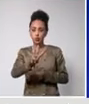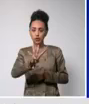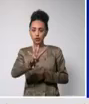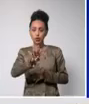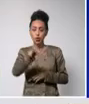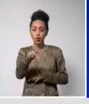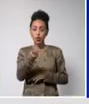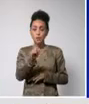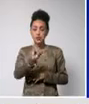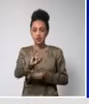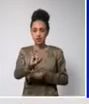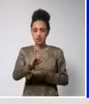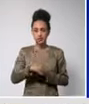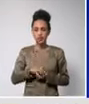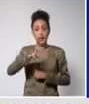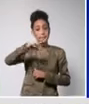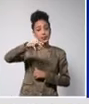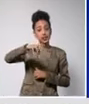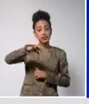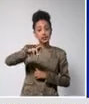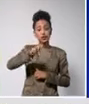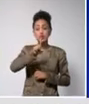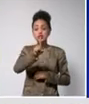284,6, Pinar del Río con